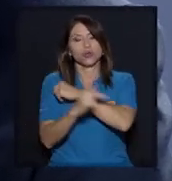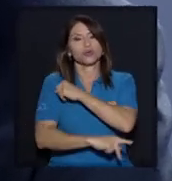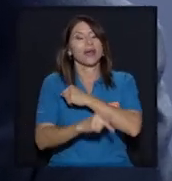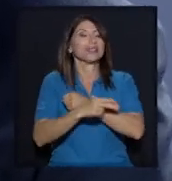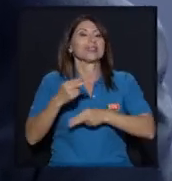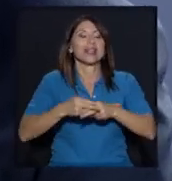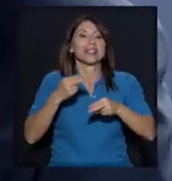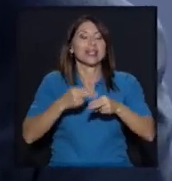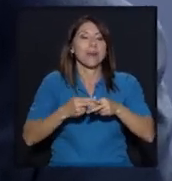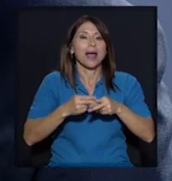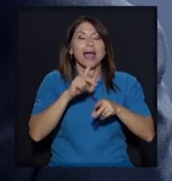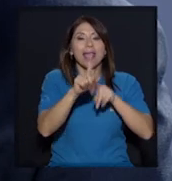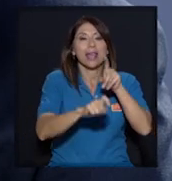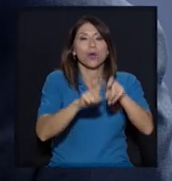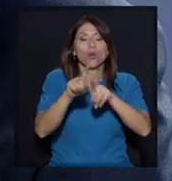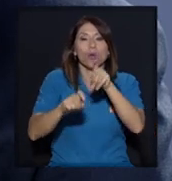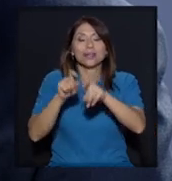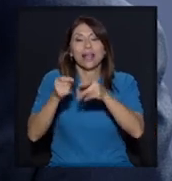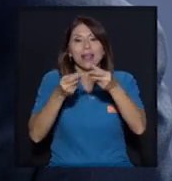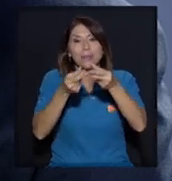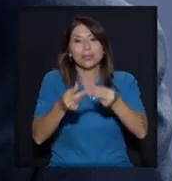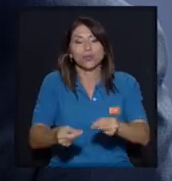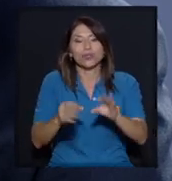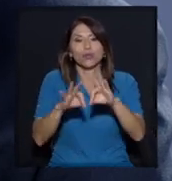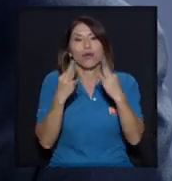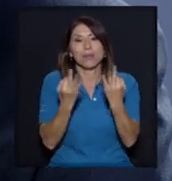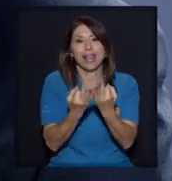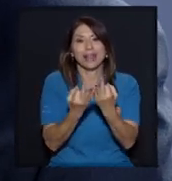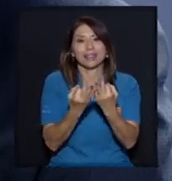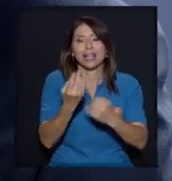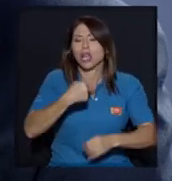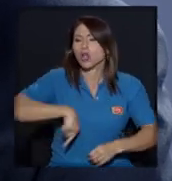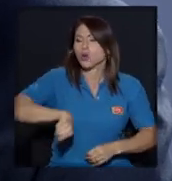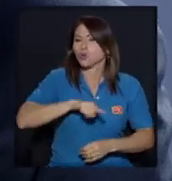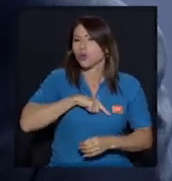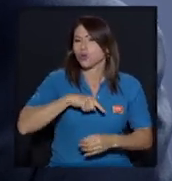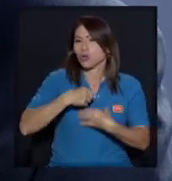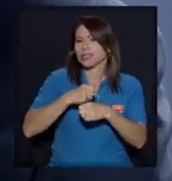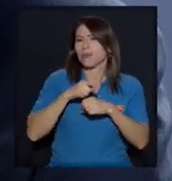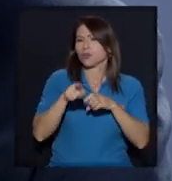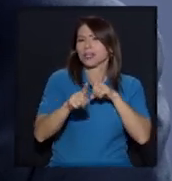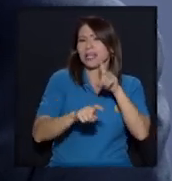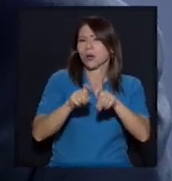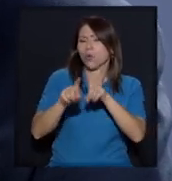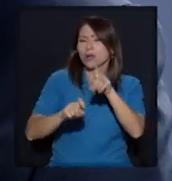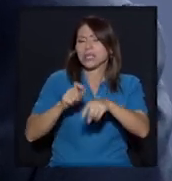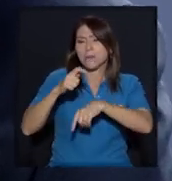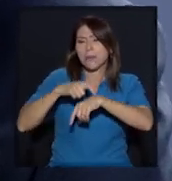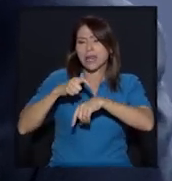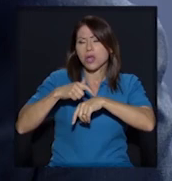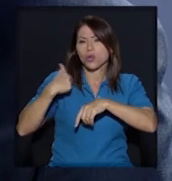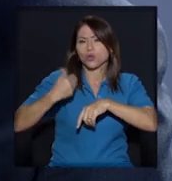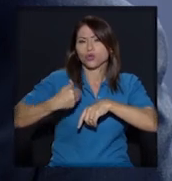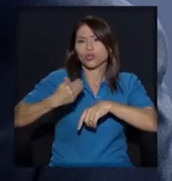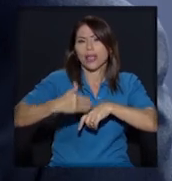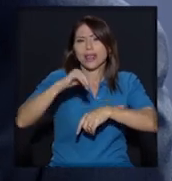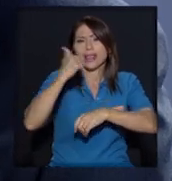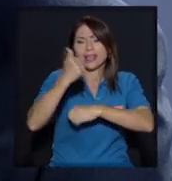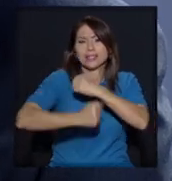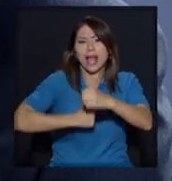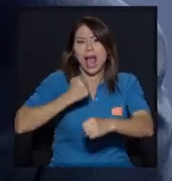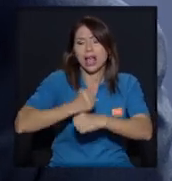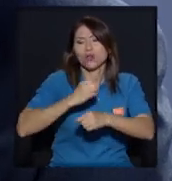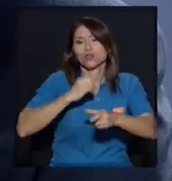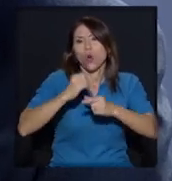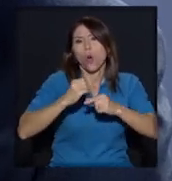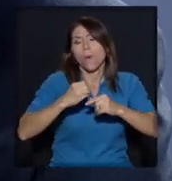Veníamos con una tradición de estar haciendo esta encuesta en periodos de 10 años o todavía más extendidos. A partir